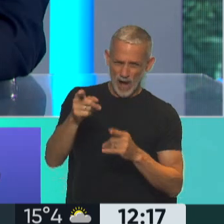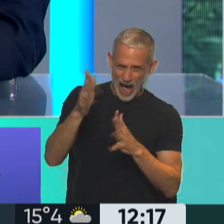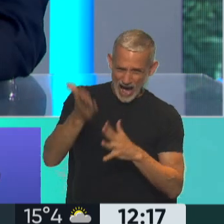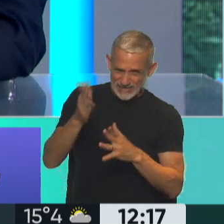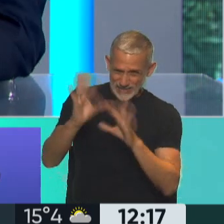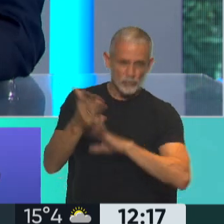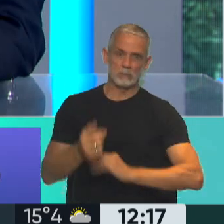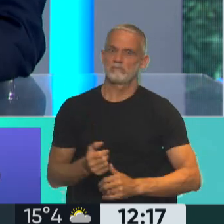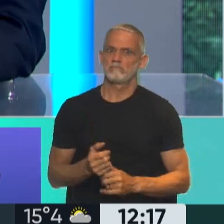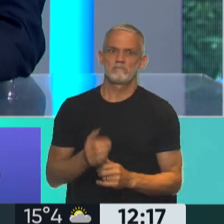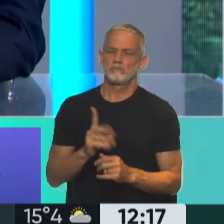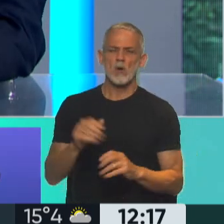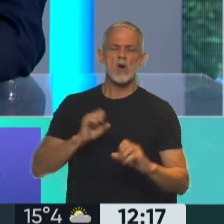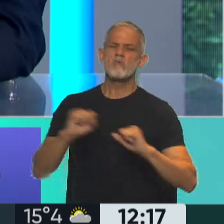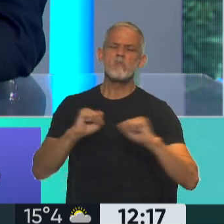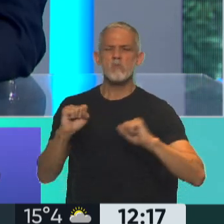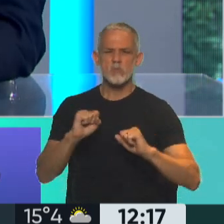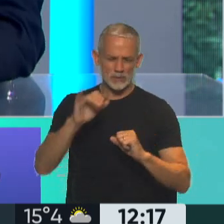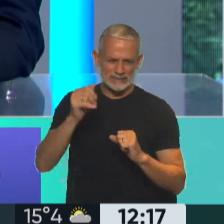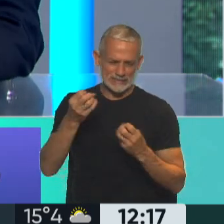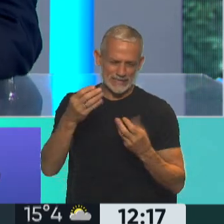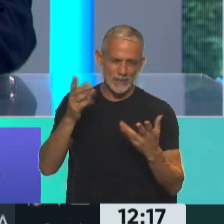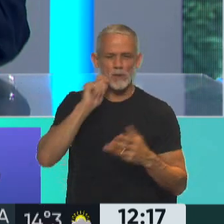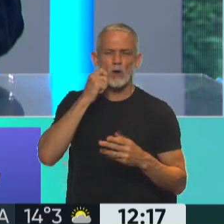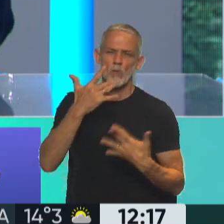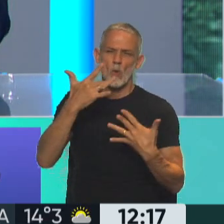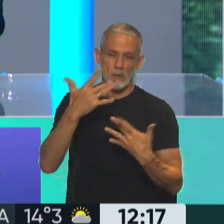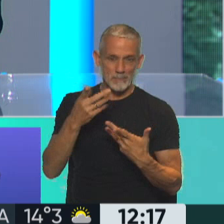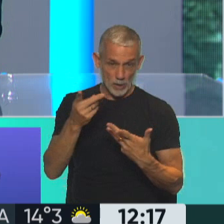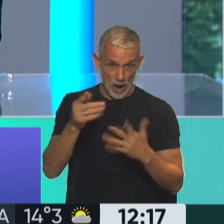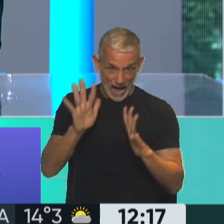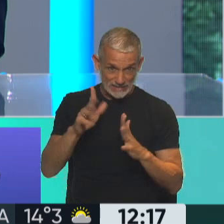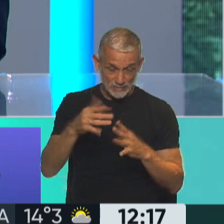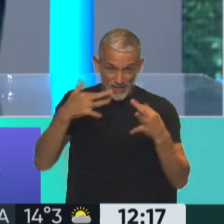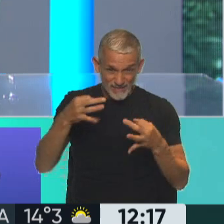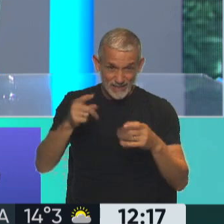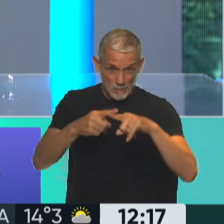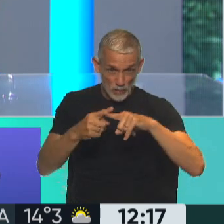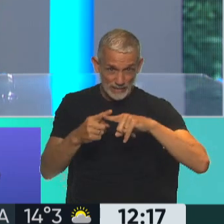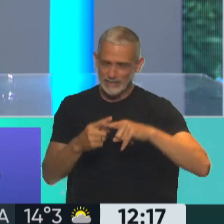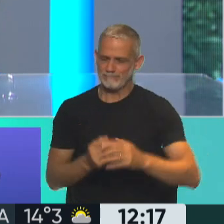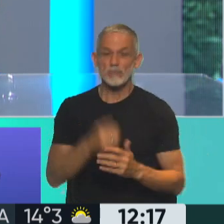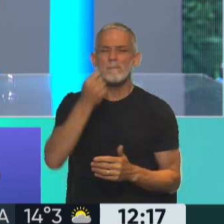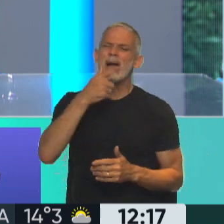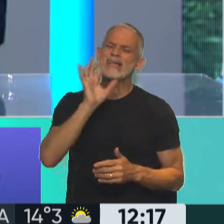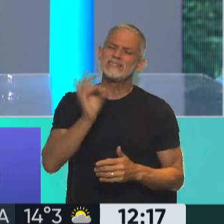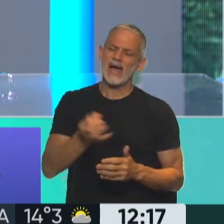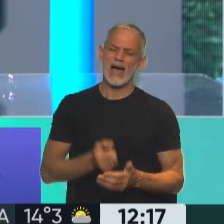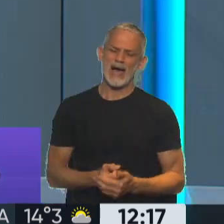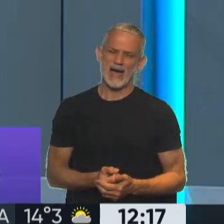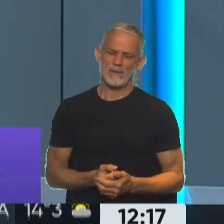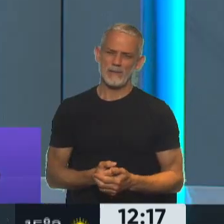allá de que como provocación le puede resultar lindo, pero llevado a la política, y esto Macri lo sabe. Sí, además ahora hay